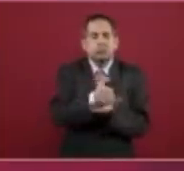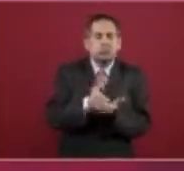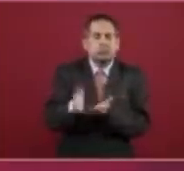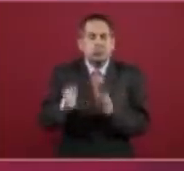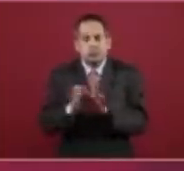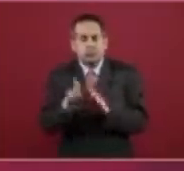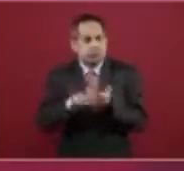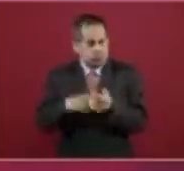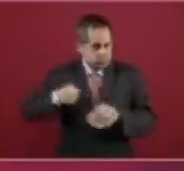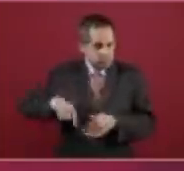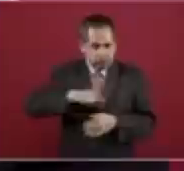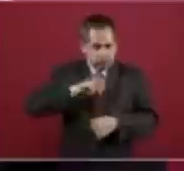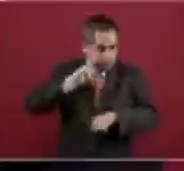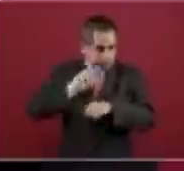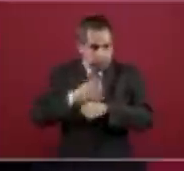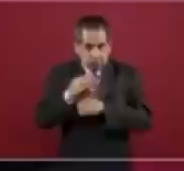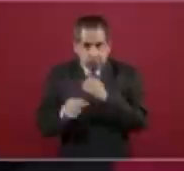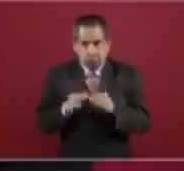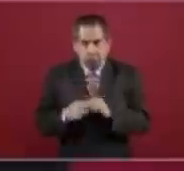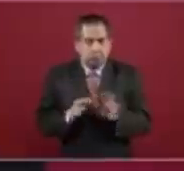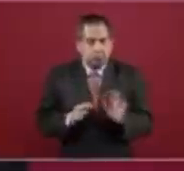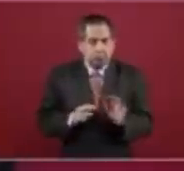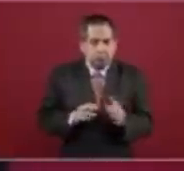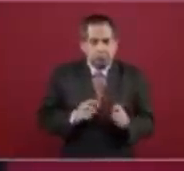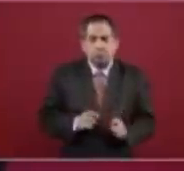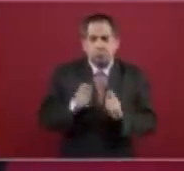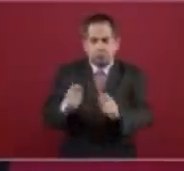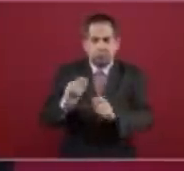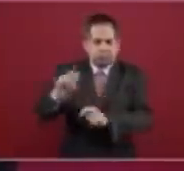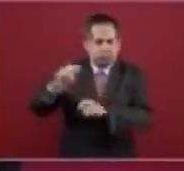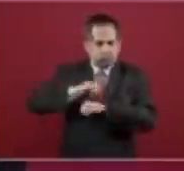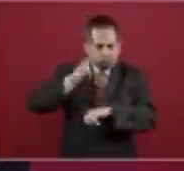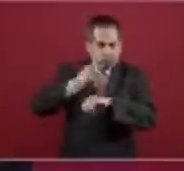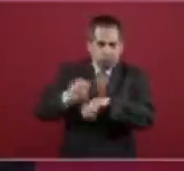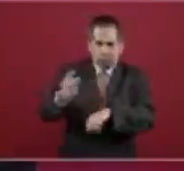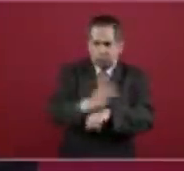con nosotros, y si no, turnarlo a la autoridad